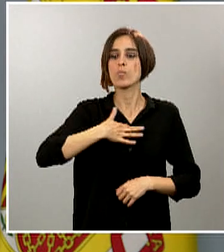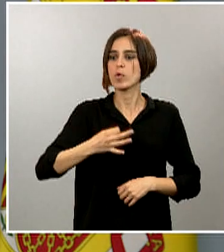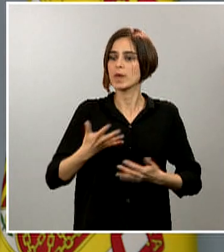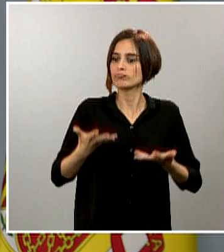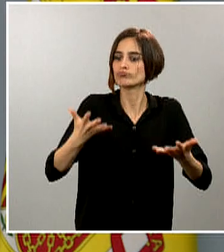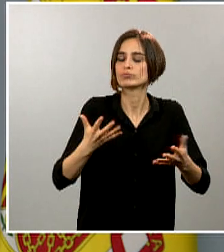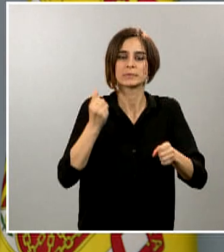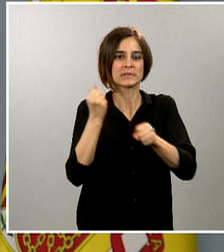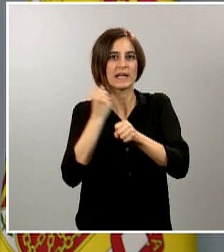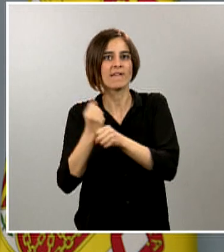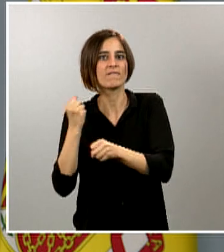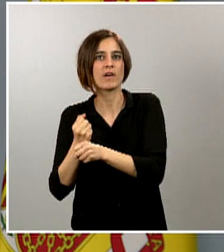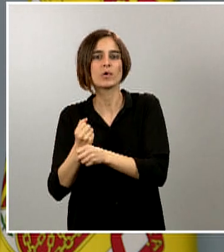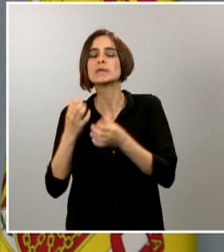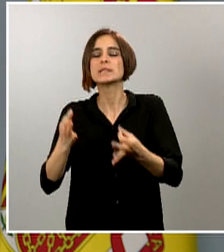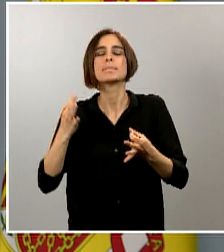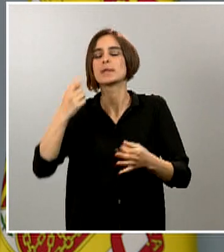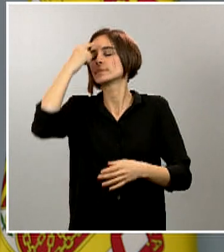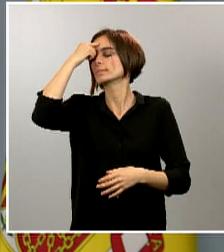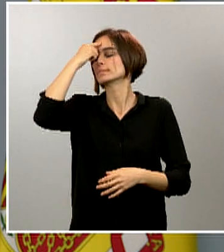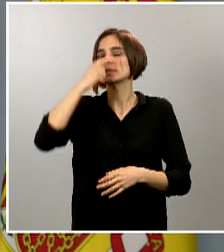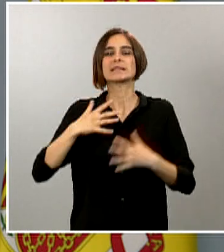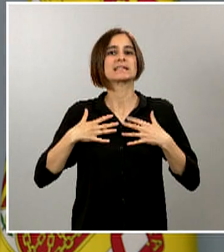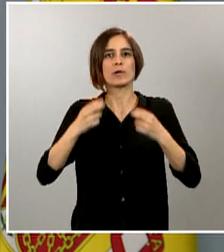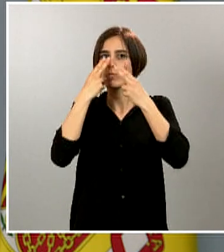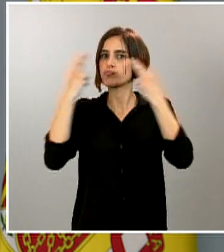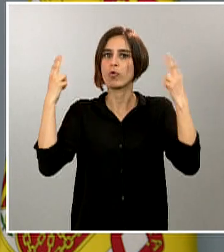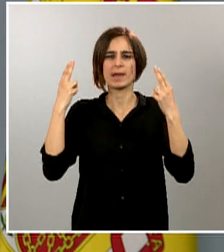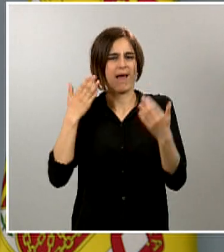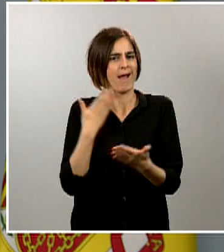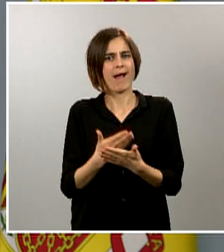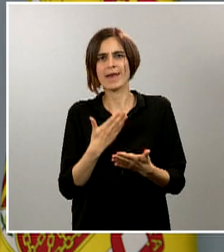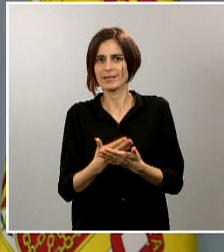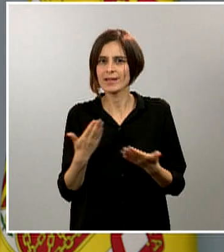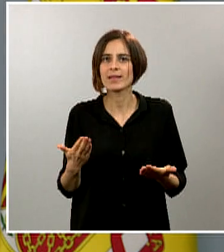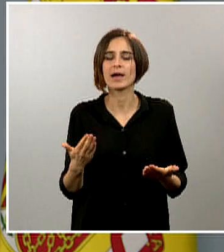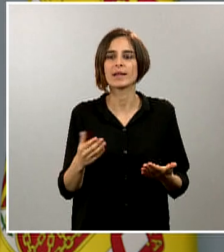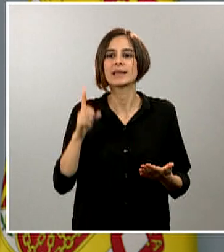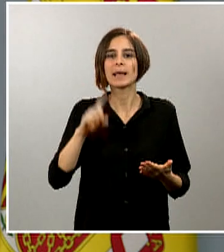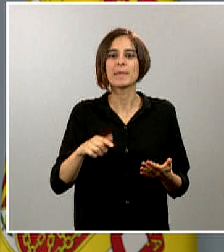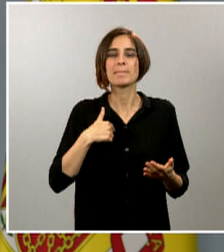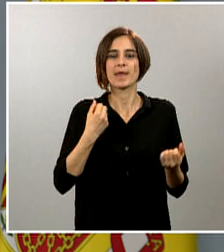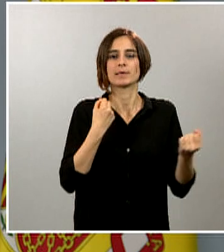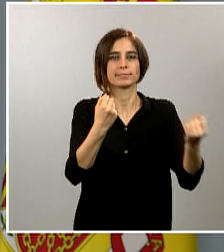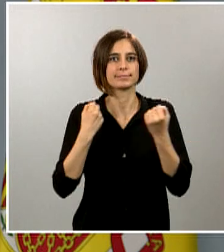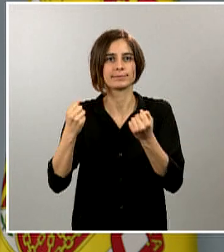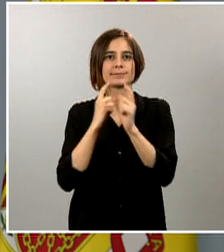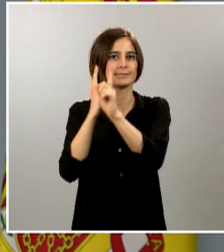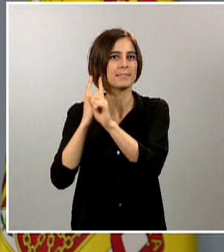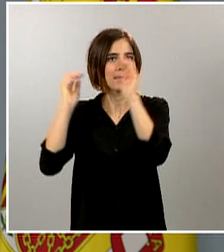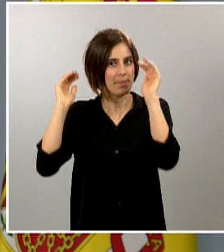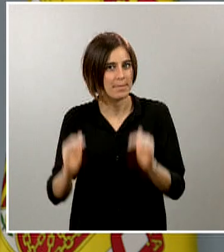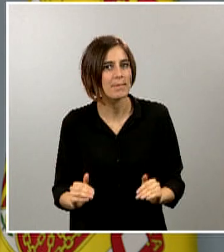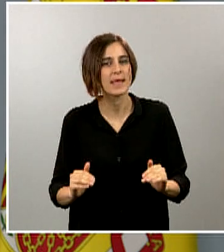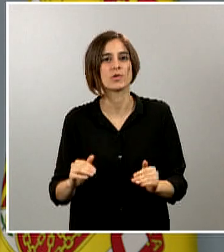pos de la salud pública, garantizando la salud pública, garantizando menor movilidad, garantizando la seguridad de los centros hospitalarios y